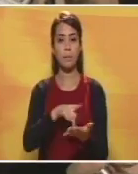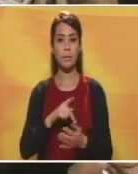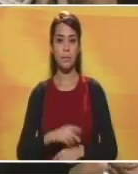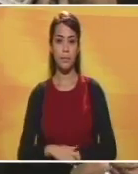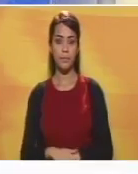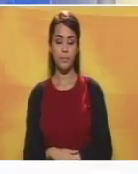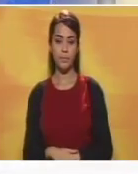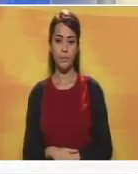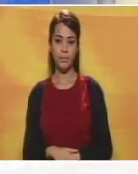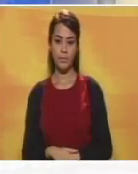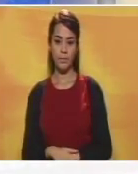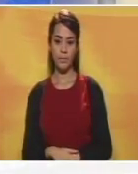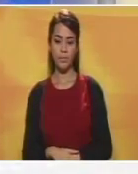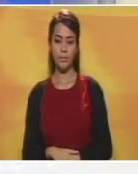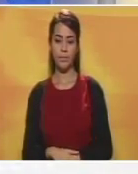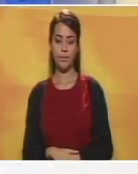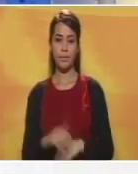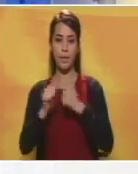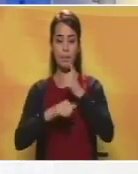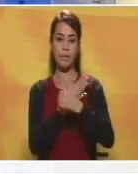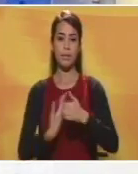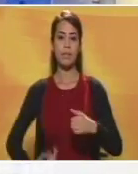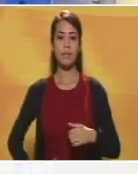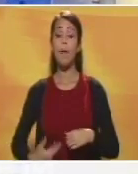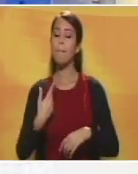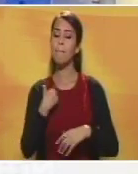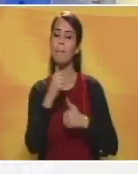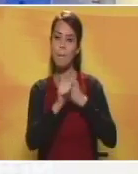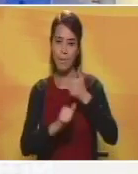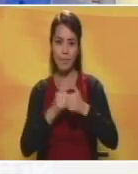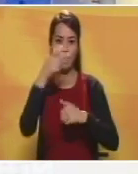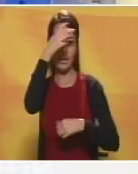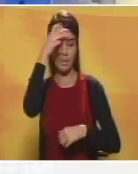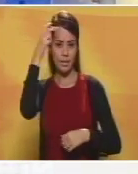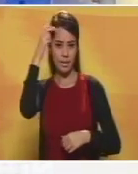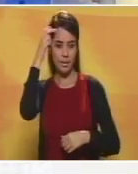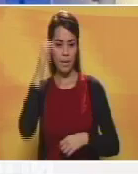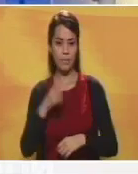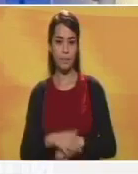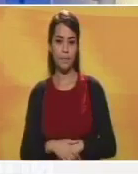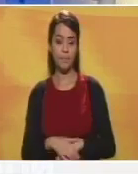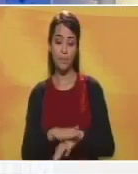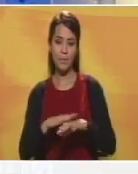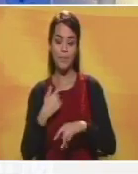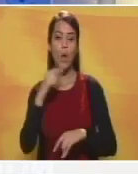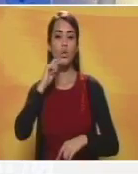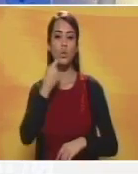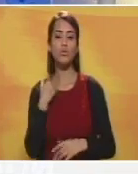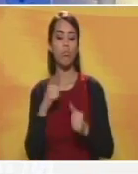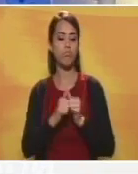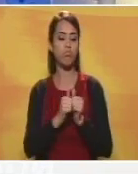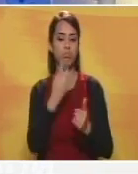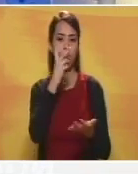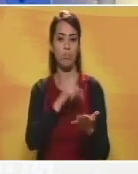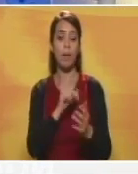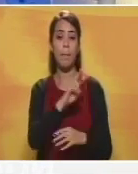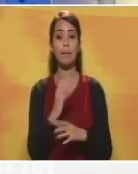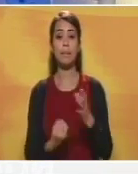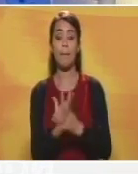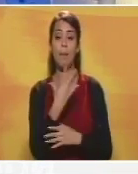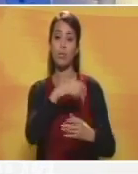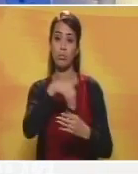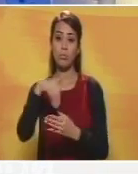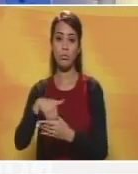participar. El vicecanciller de la Federación Rusa, Sergei Ryabkov, informó que Rusia acompañará las elecciones del 20 de